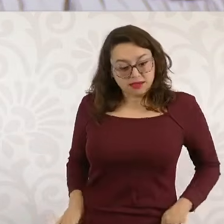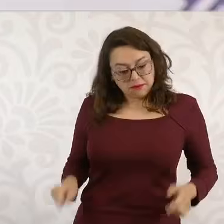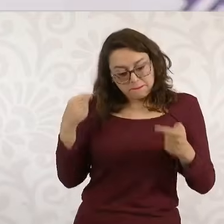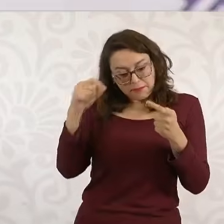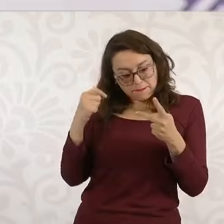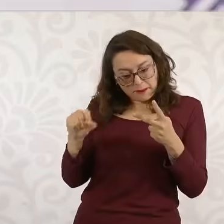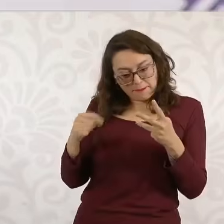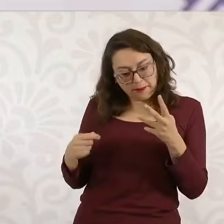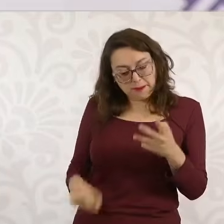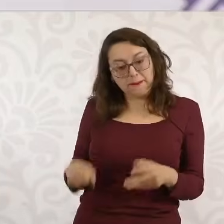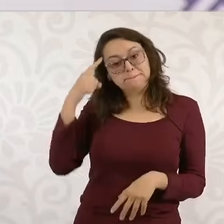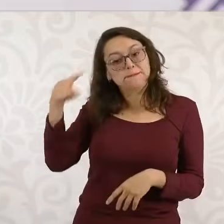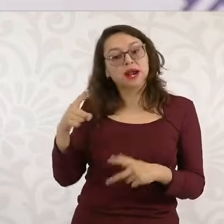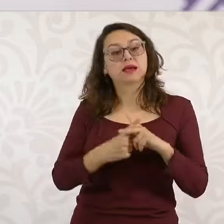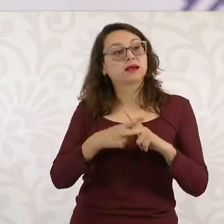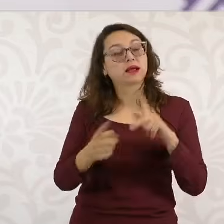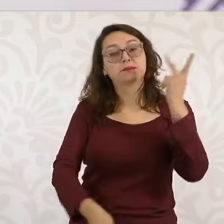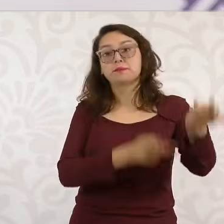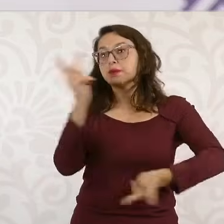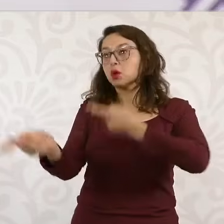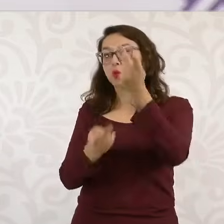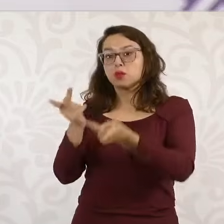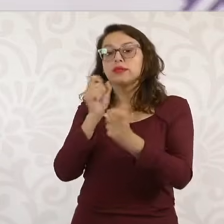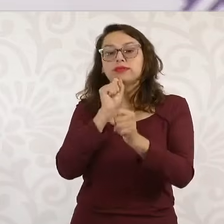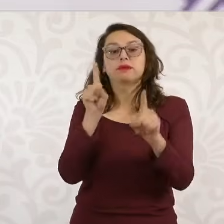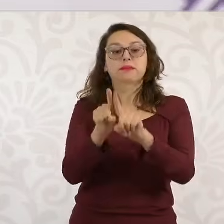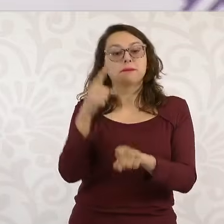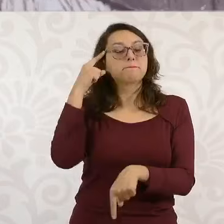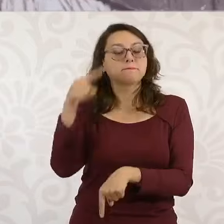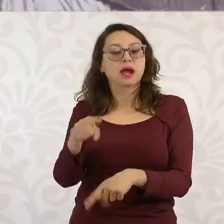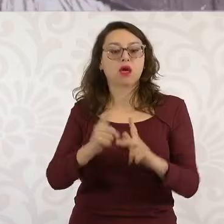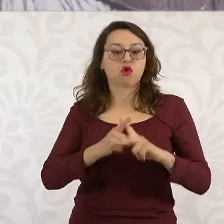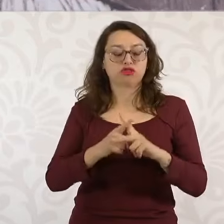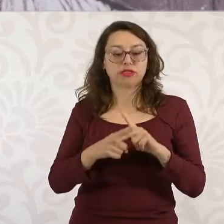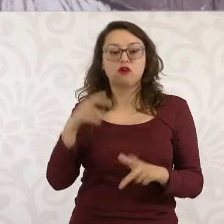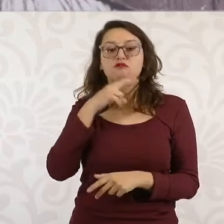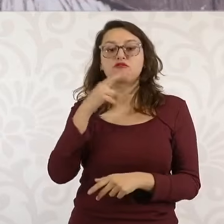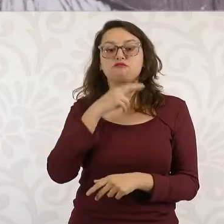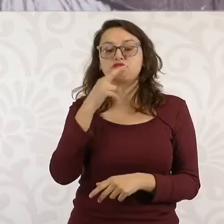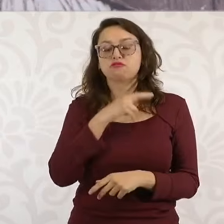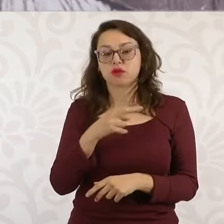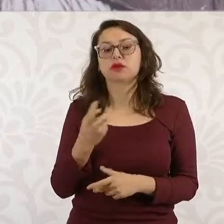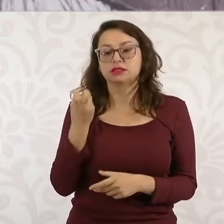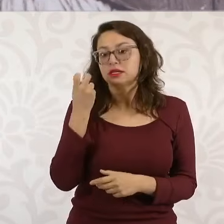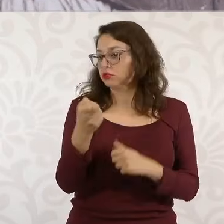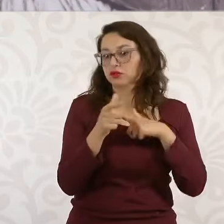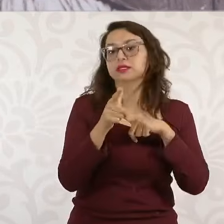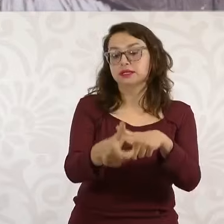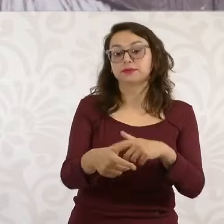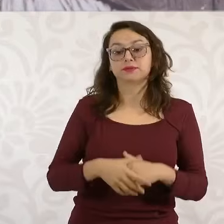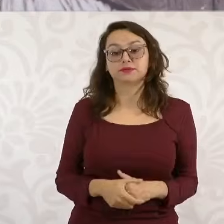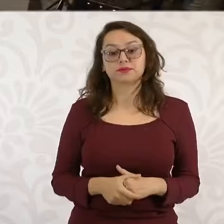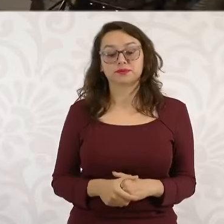particularmente promover encuestas y en particular para los conteos rápidos, ¿no?, del propio INE, que eso se mantiene.